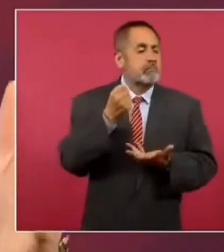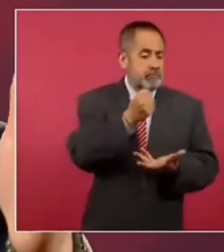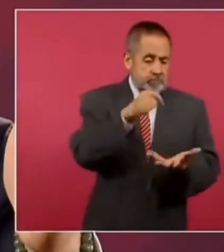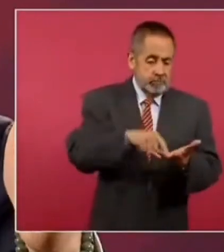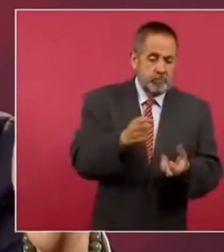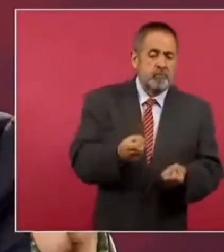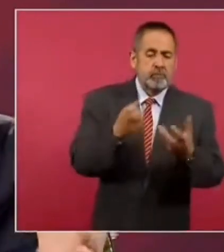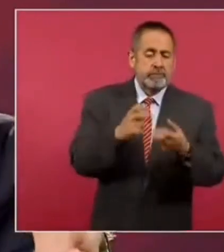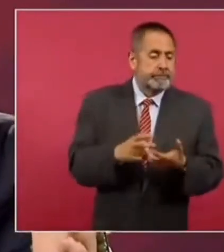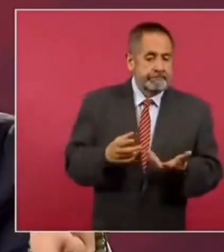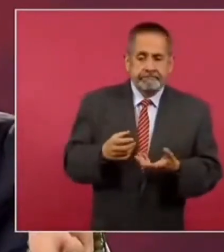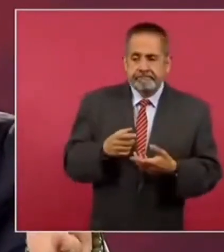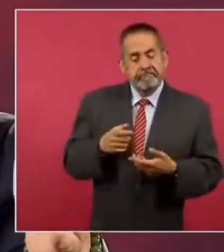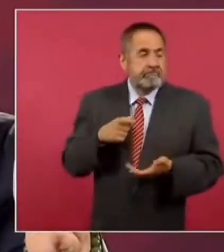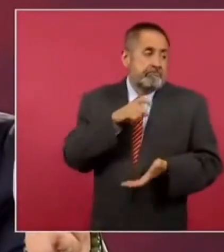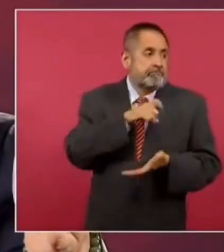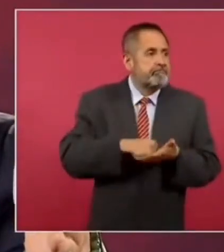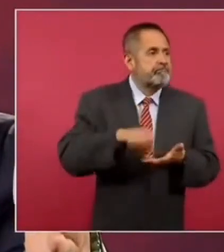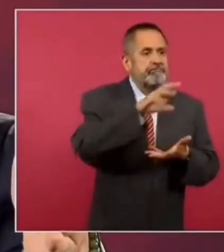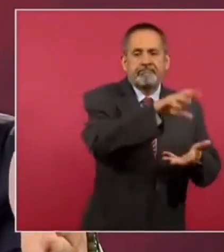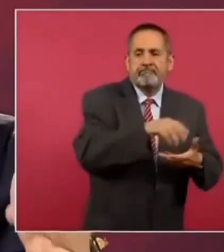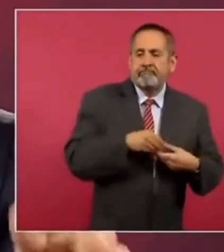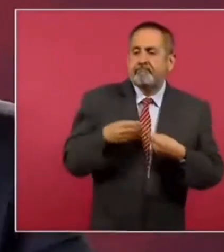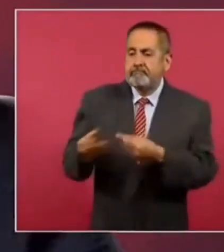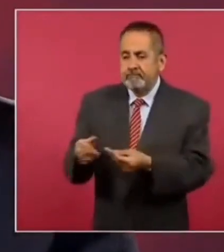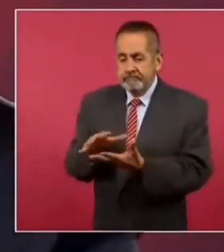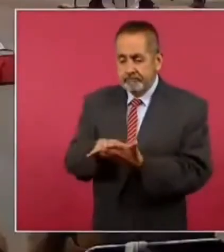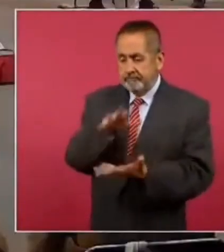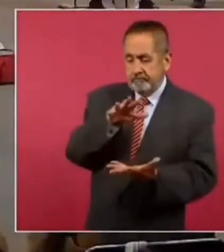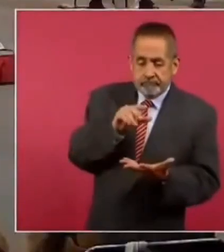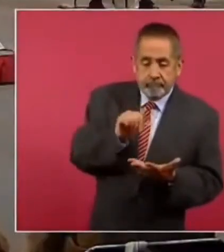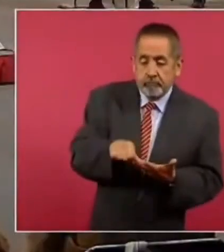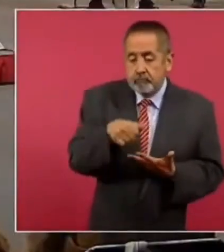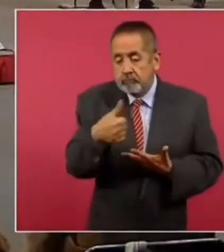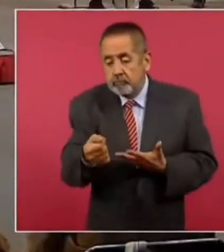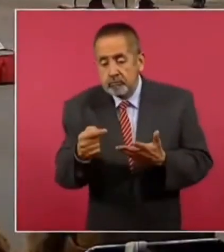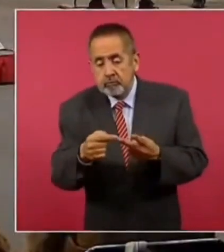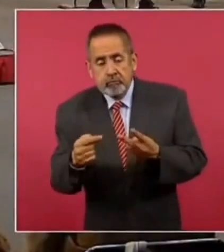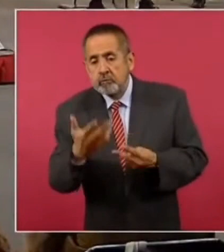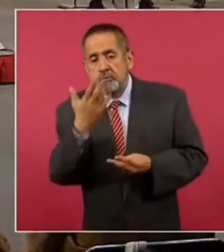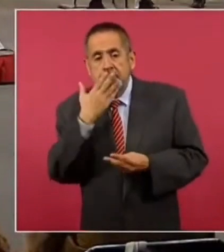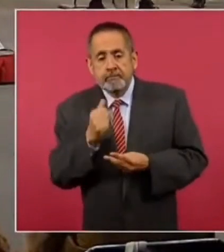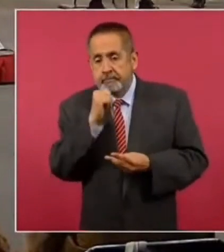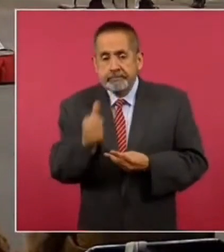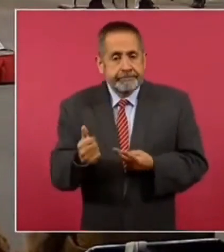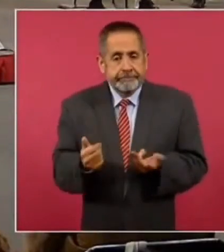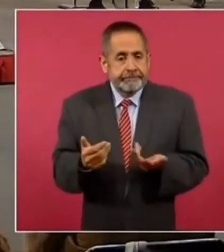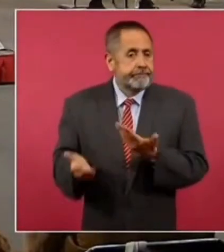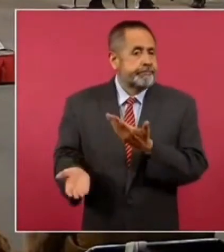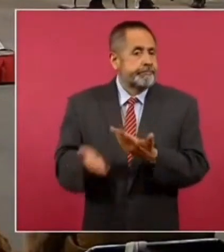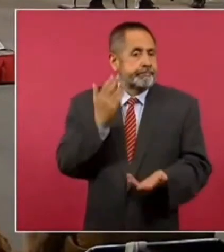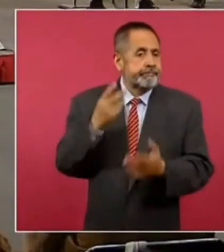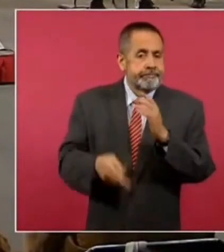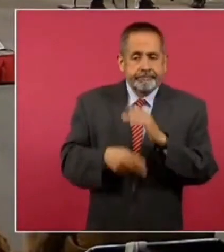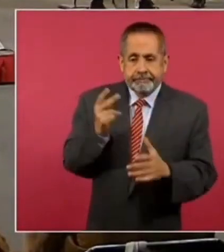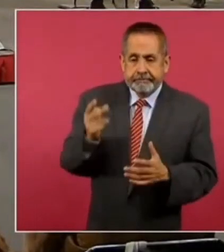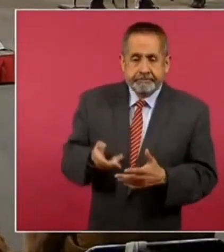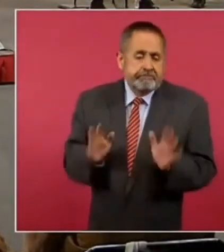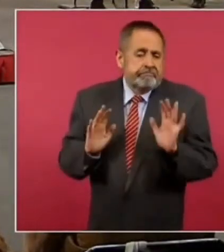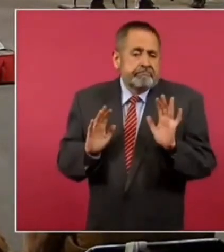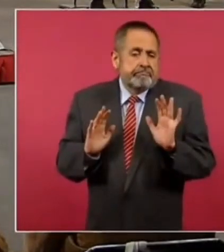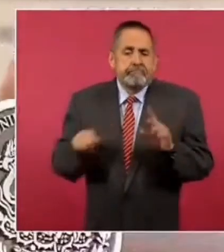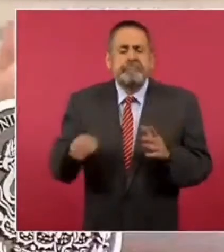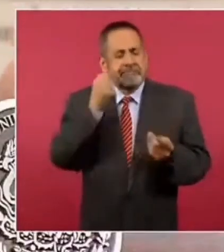hubiera insuficiencia en algunos casos, o sobreinventario en algunos otros casos. Es decir, con los